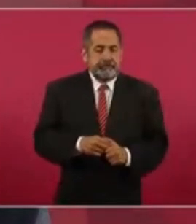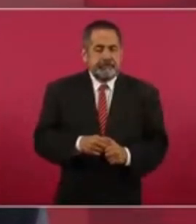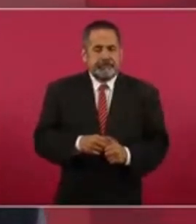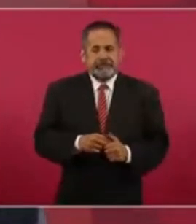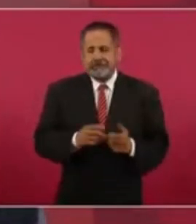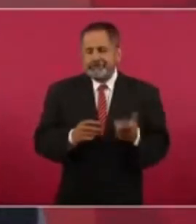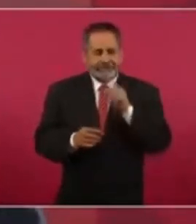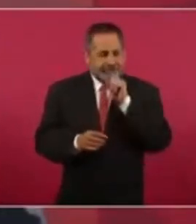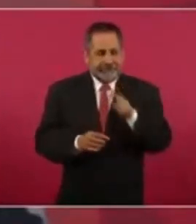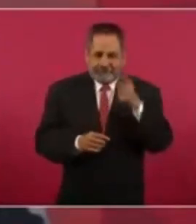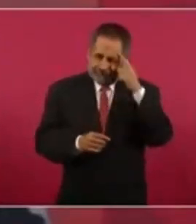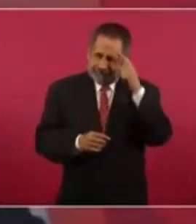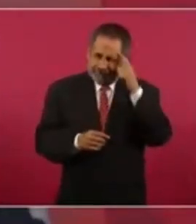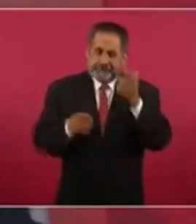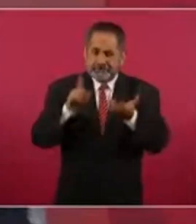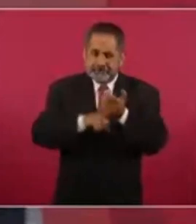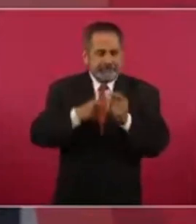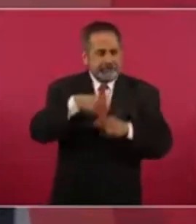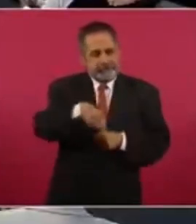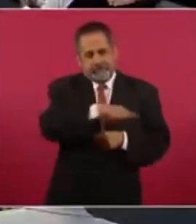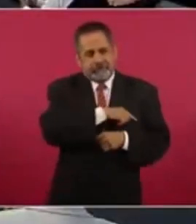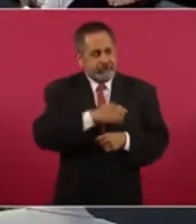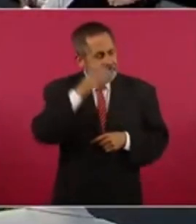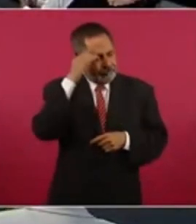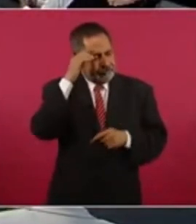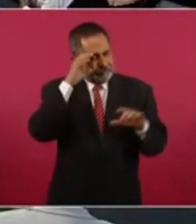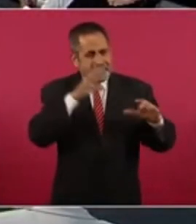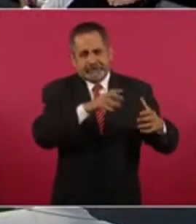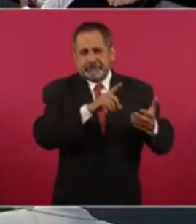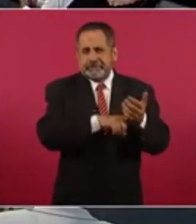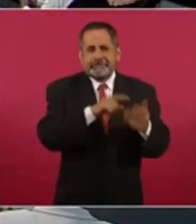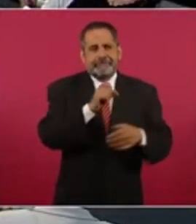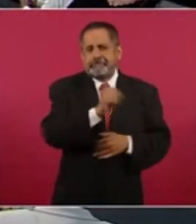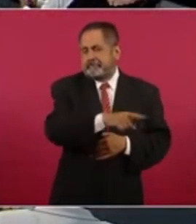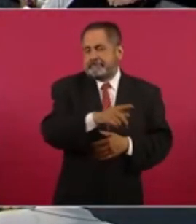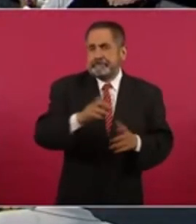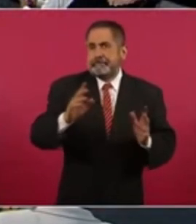porque también en el pensamiento conservador